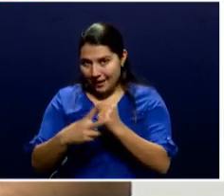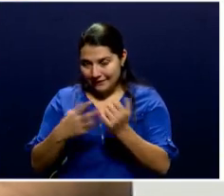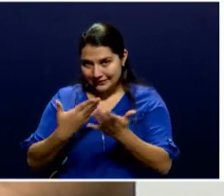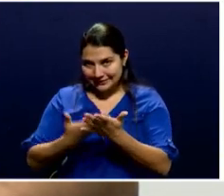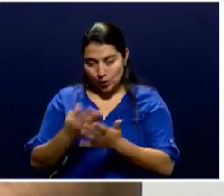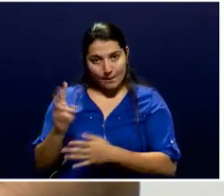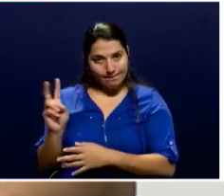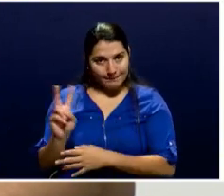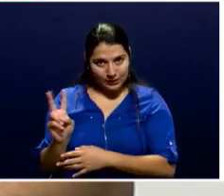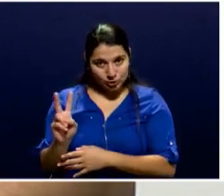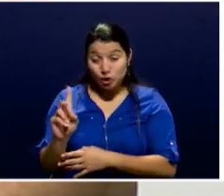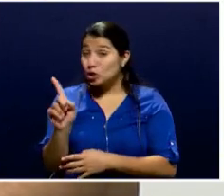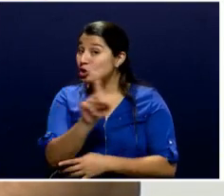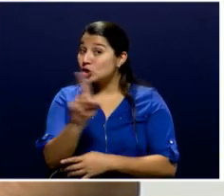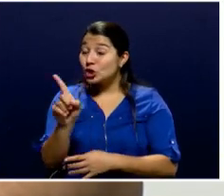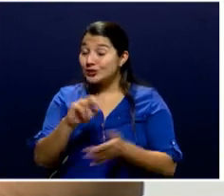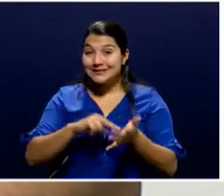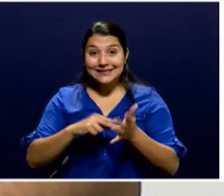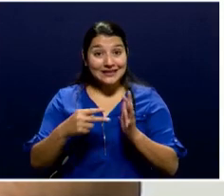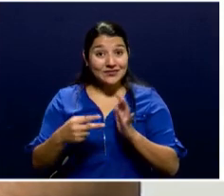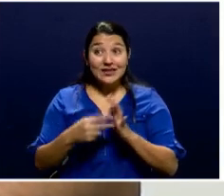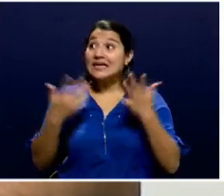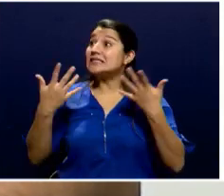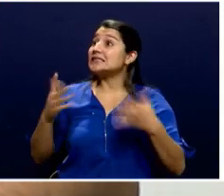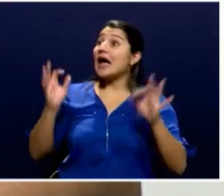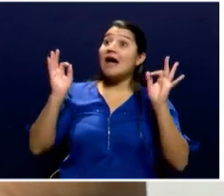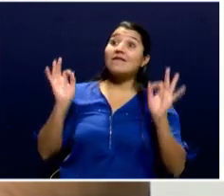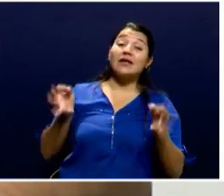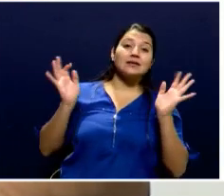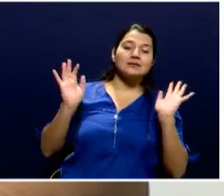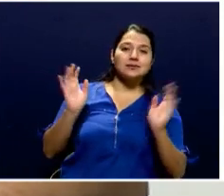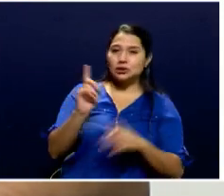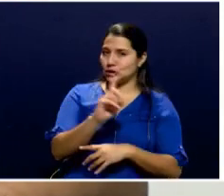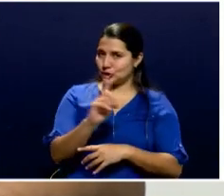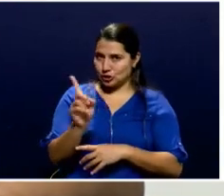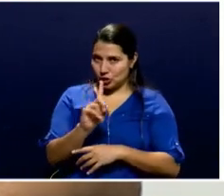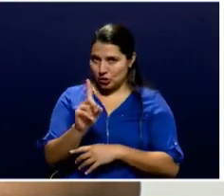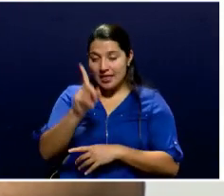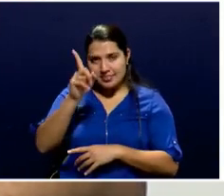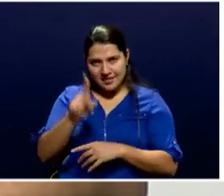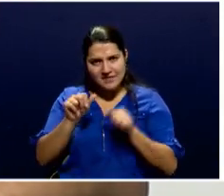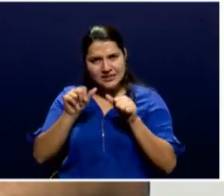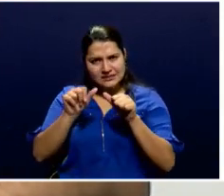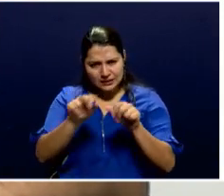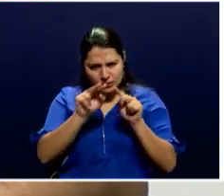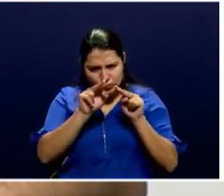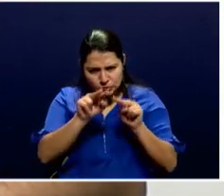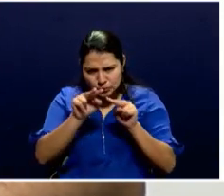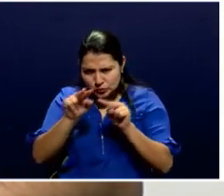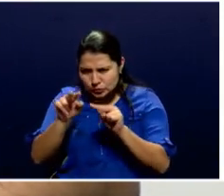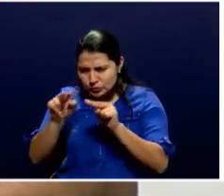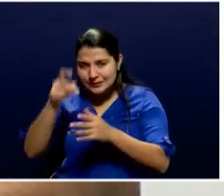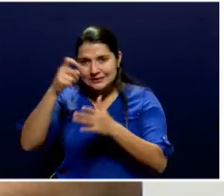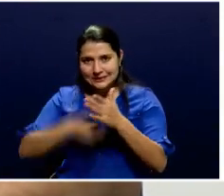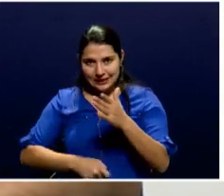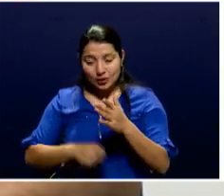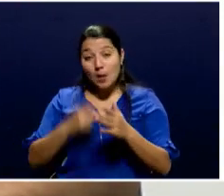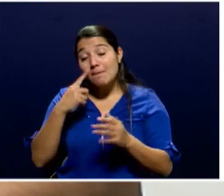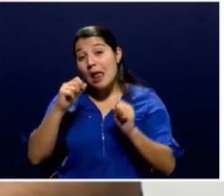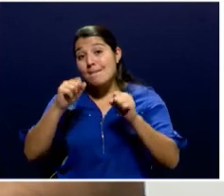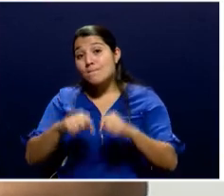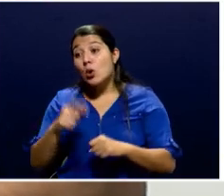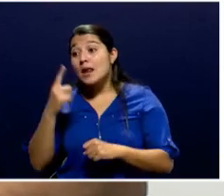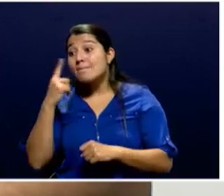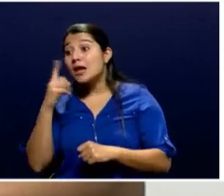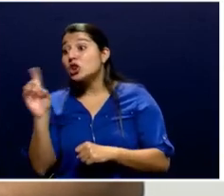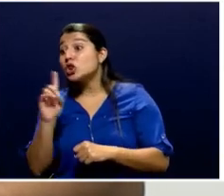significa que ya están bien. Ellos tienen que seguir haciendo una vigilancia epidemiológica estricta para ver en